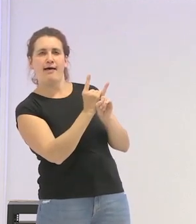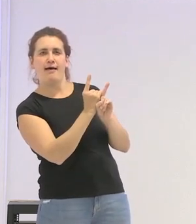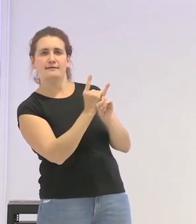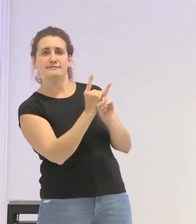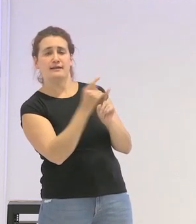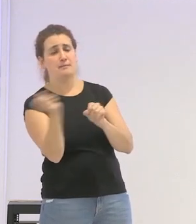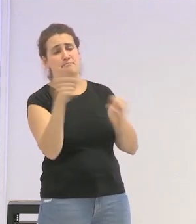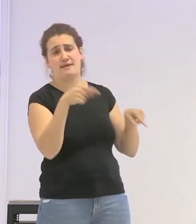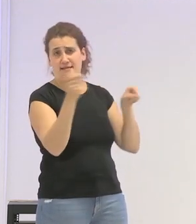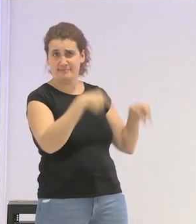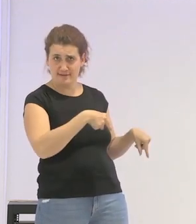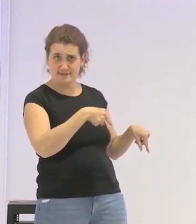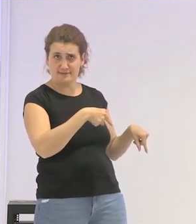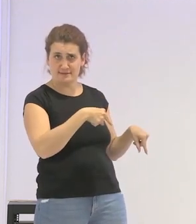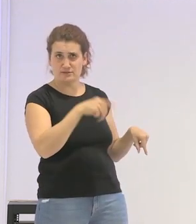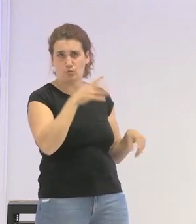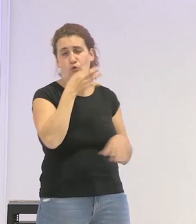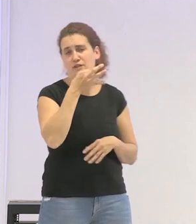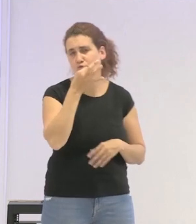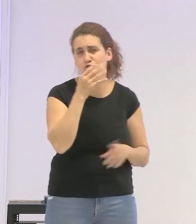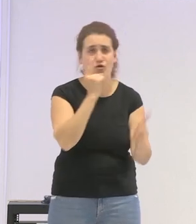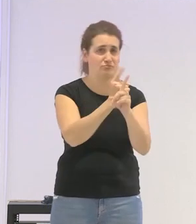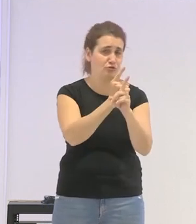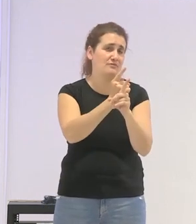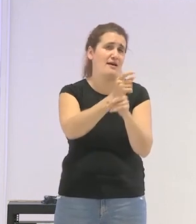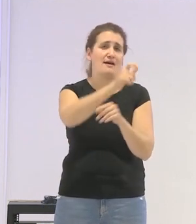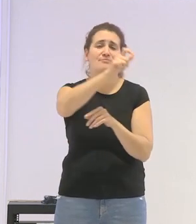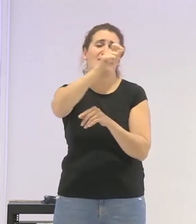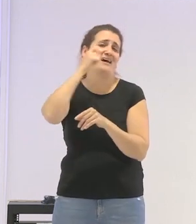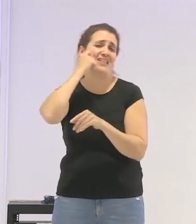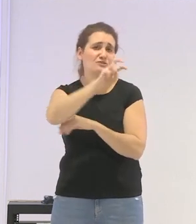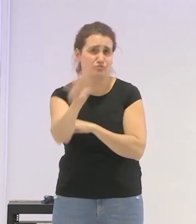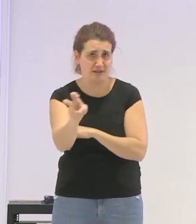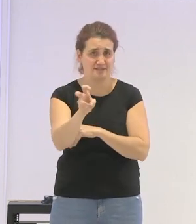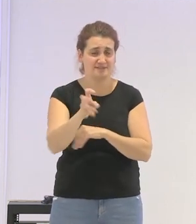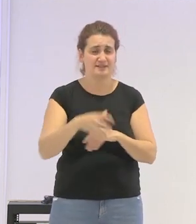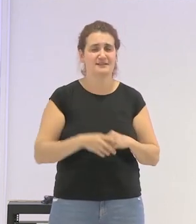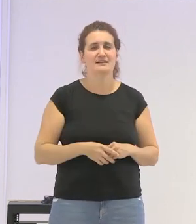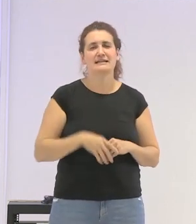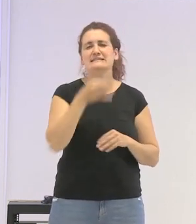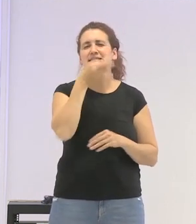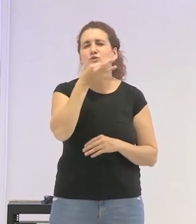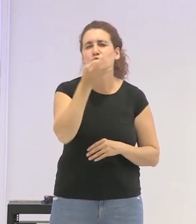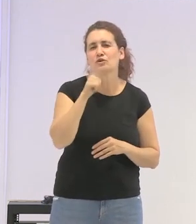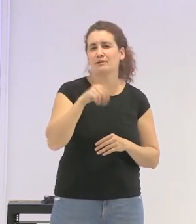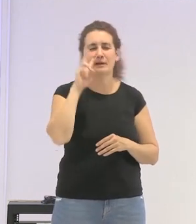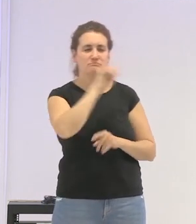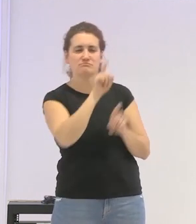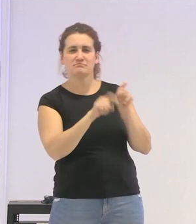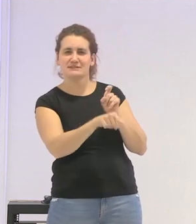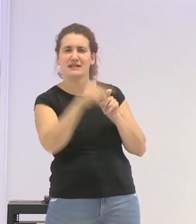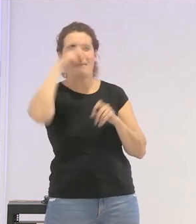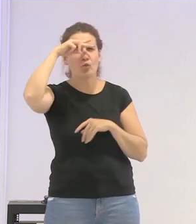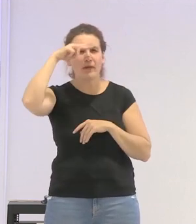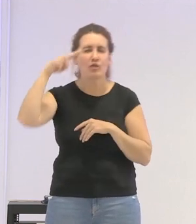anti-inmigrantes, ¿no? Un discurso xenófobo. Eso se ve un poco en la cuestión esta de toda la preocupación